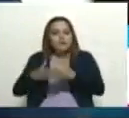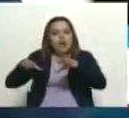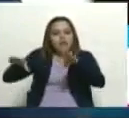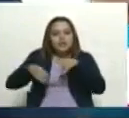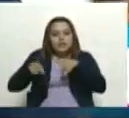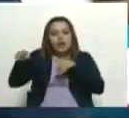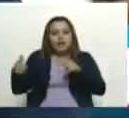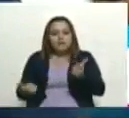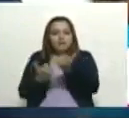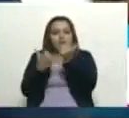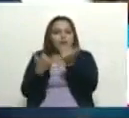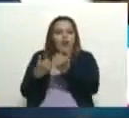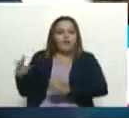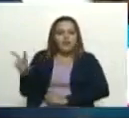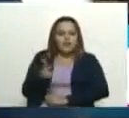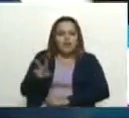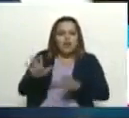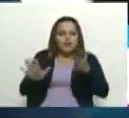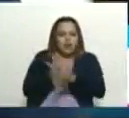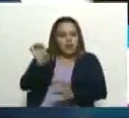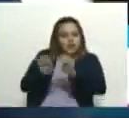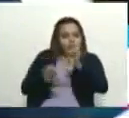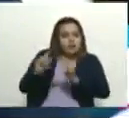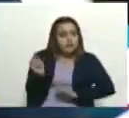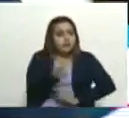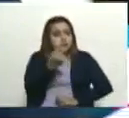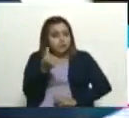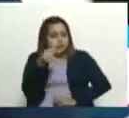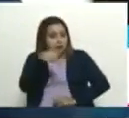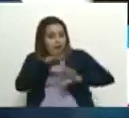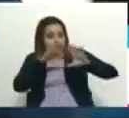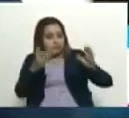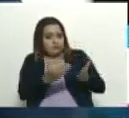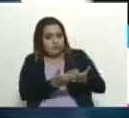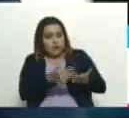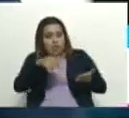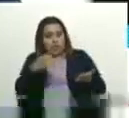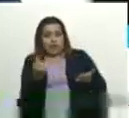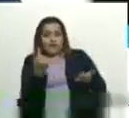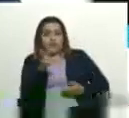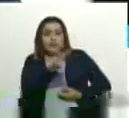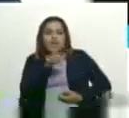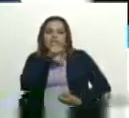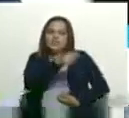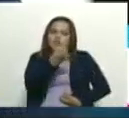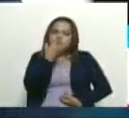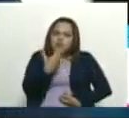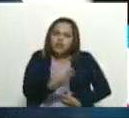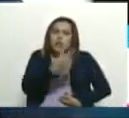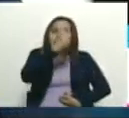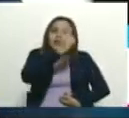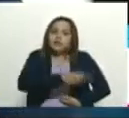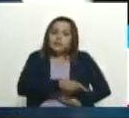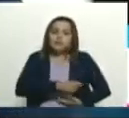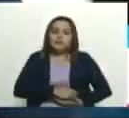de Venezuela en un tratamiento único en el planeta. Eso es bienestar, presidente, pero también